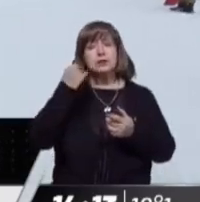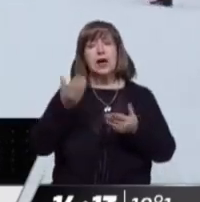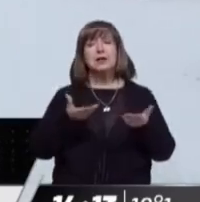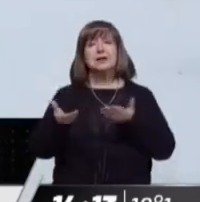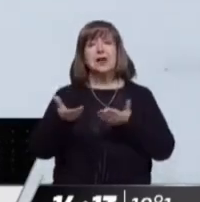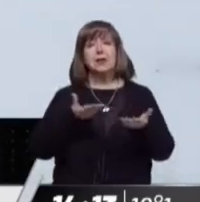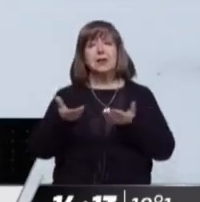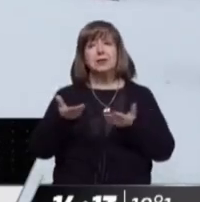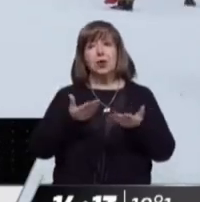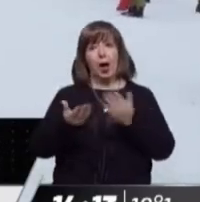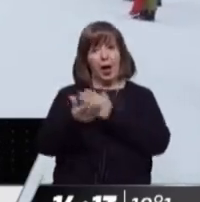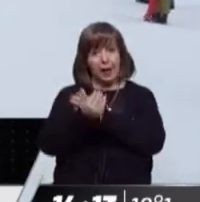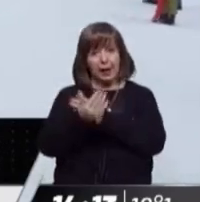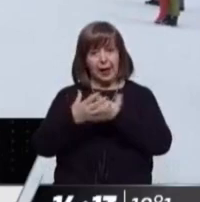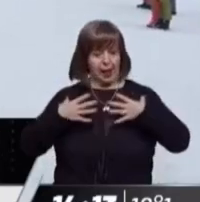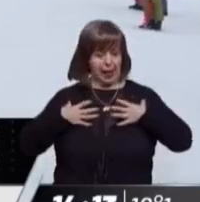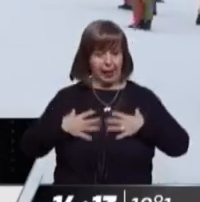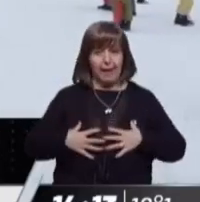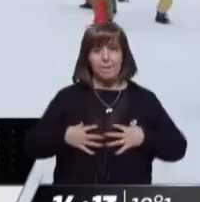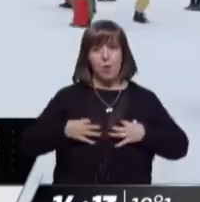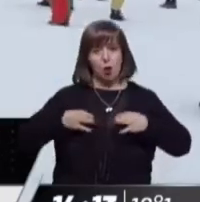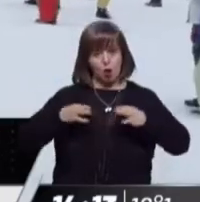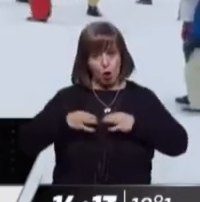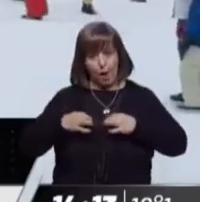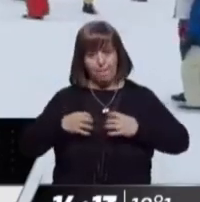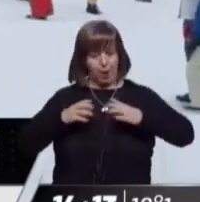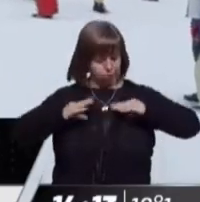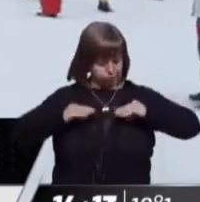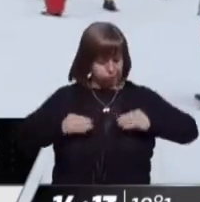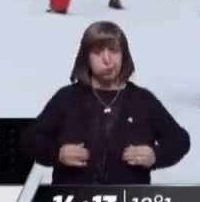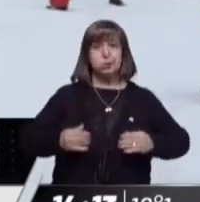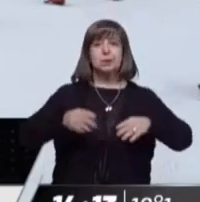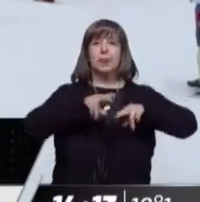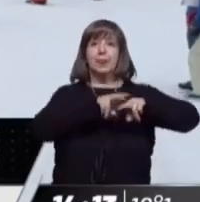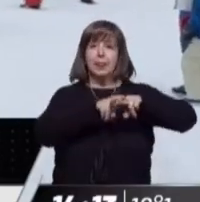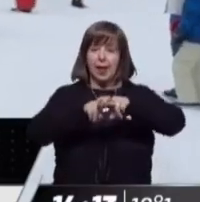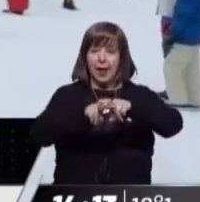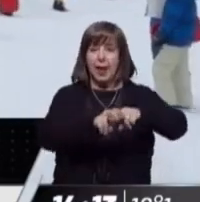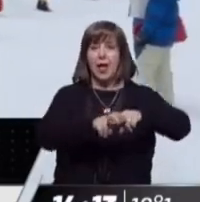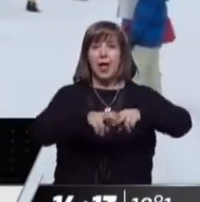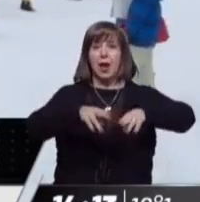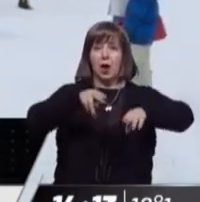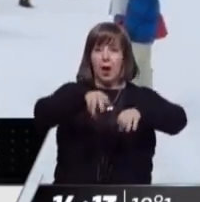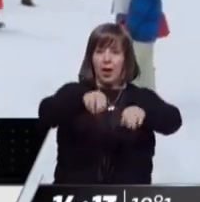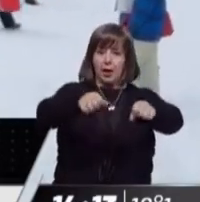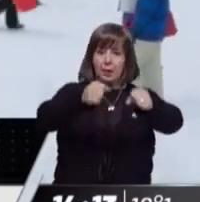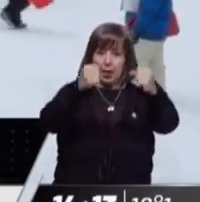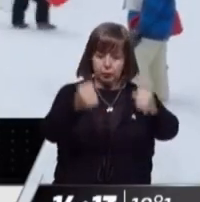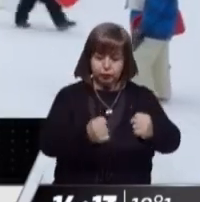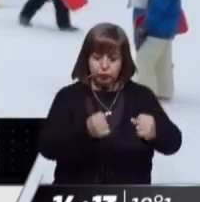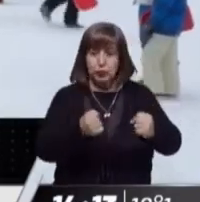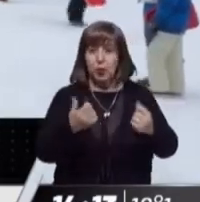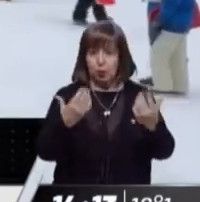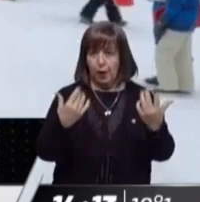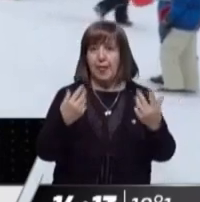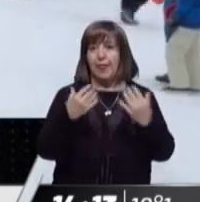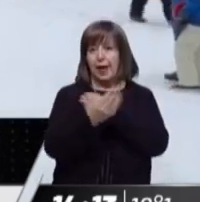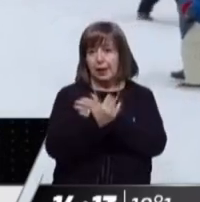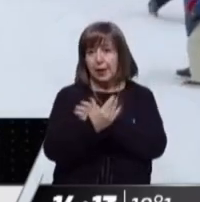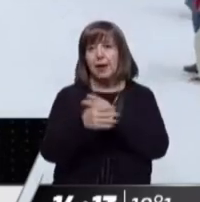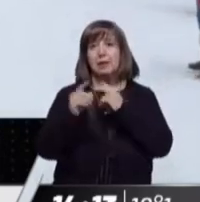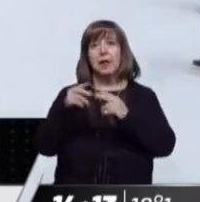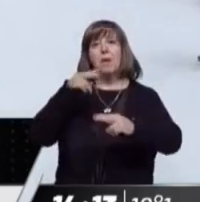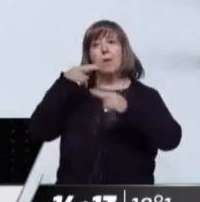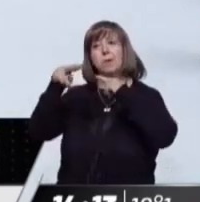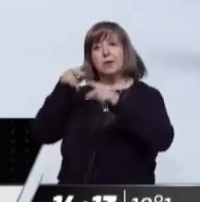servicios el alquiler de equipo, ¿no? Ropa, trineos, esquís y snowboard. También tenemos gastronomía con el